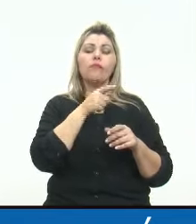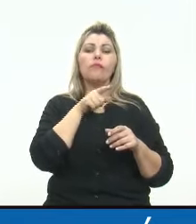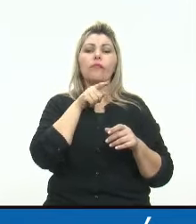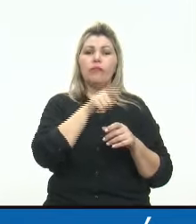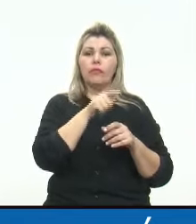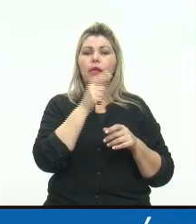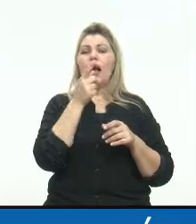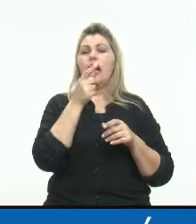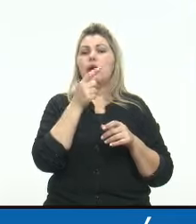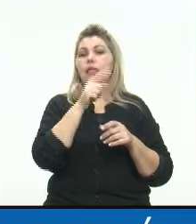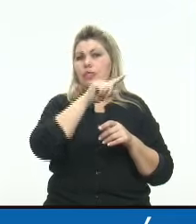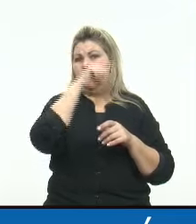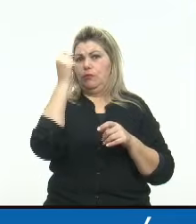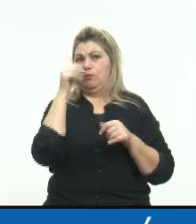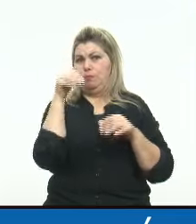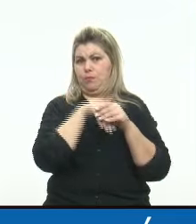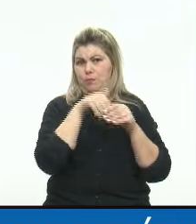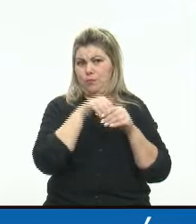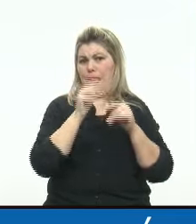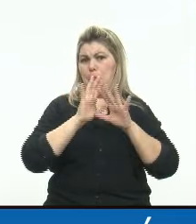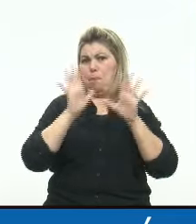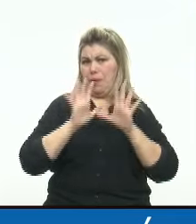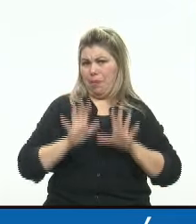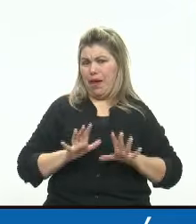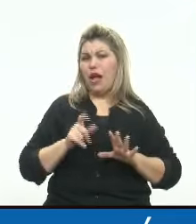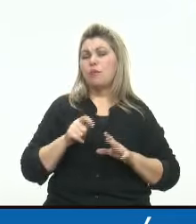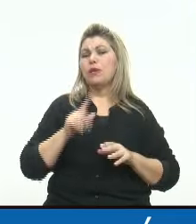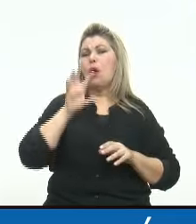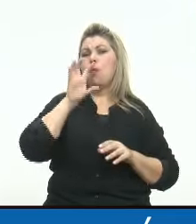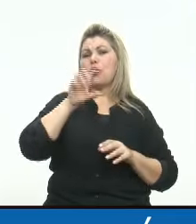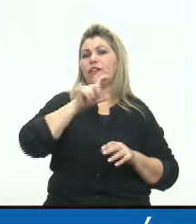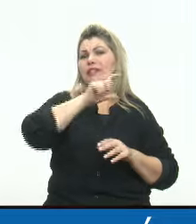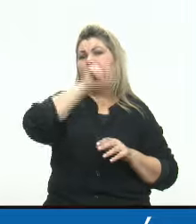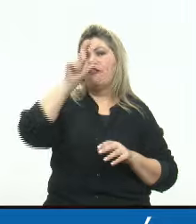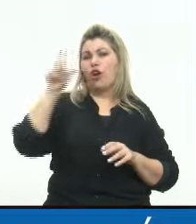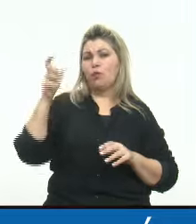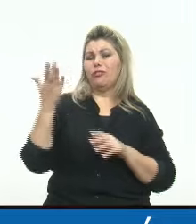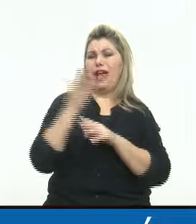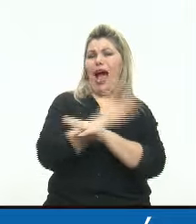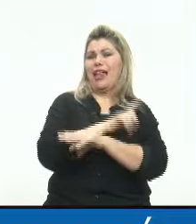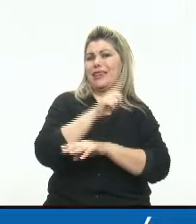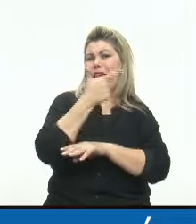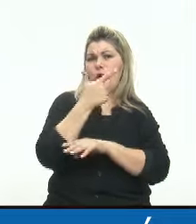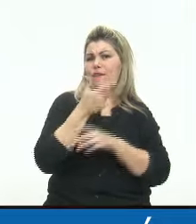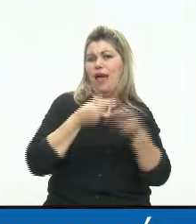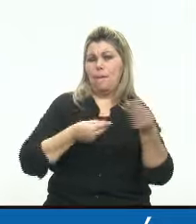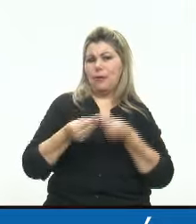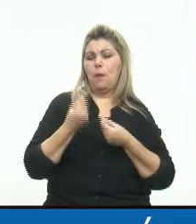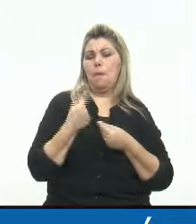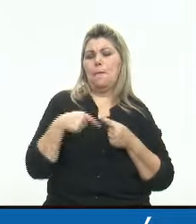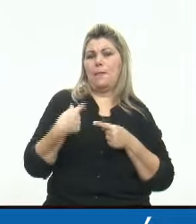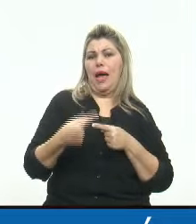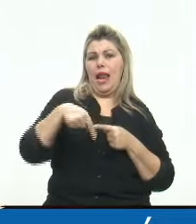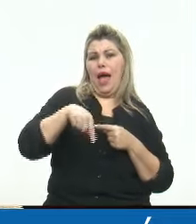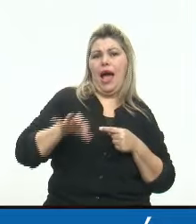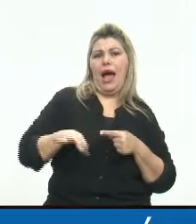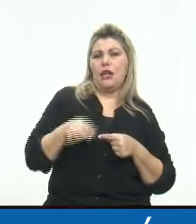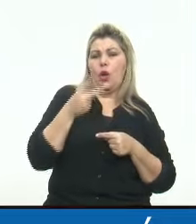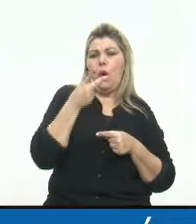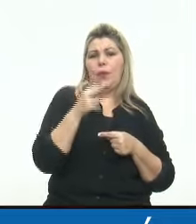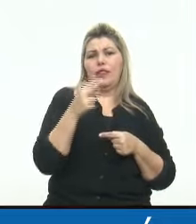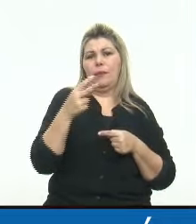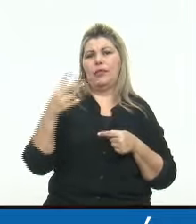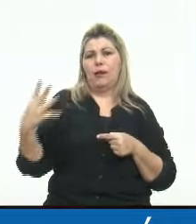lo cual está en preparación el pliego por parte de la provincia de Formosa, que no tenía presupuesto para el año 2024.